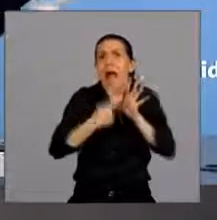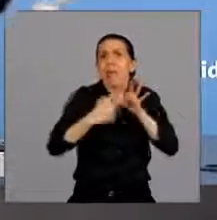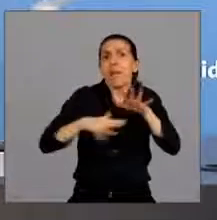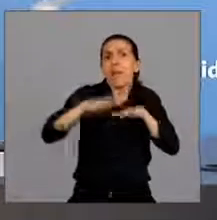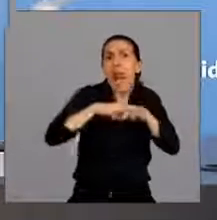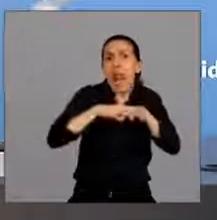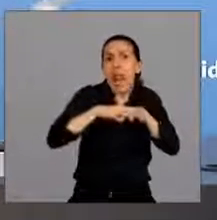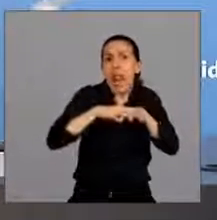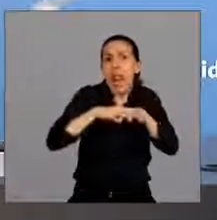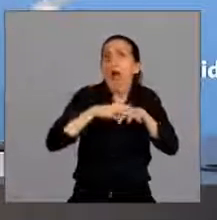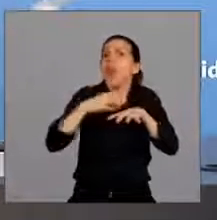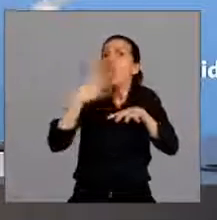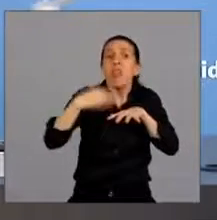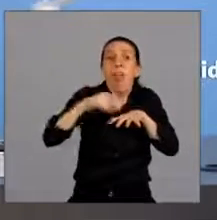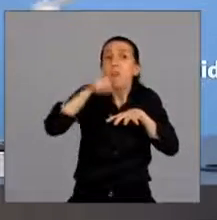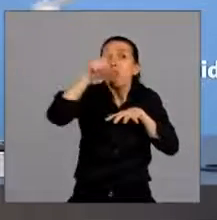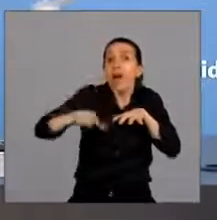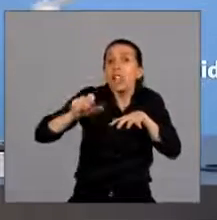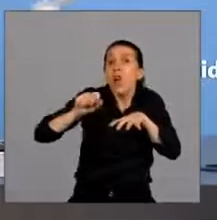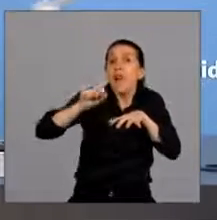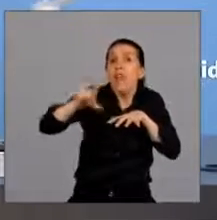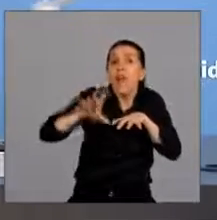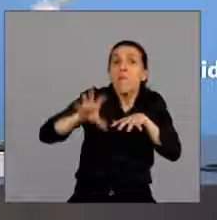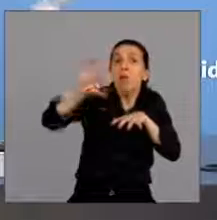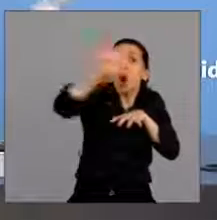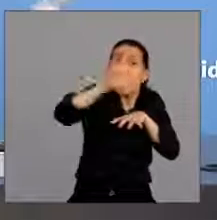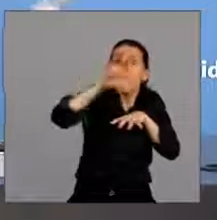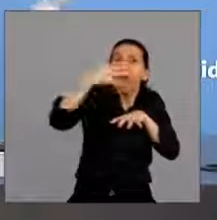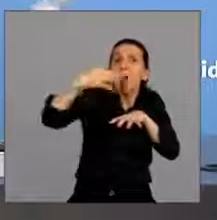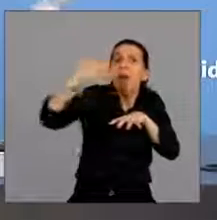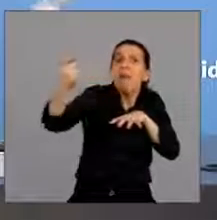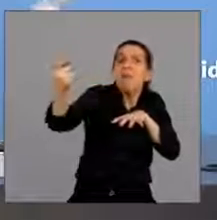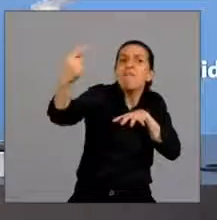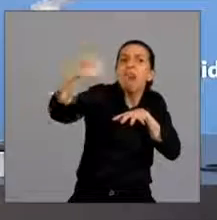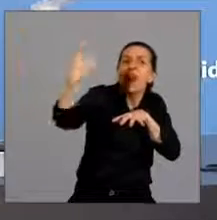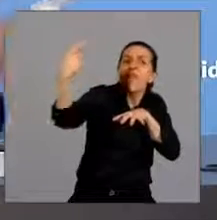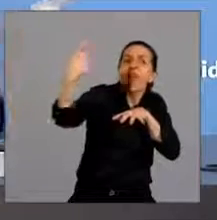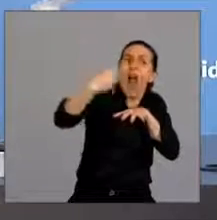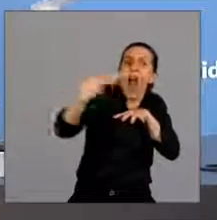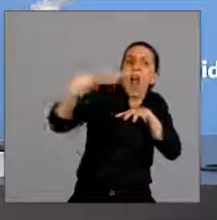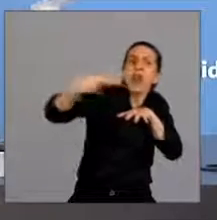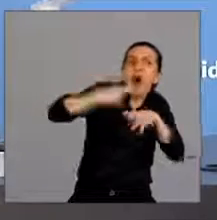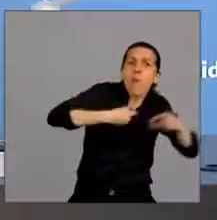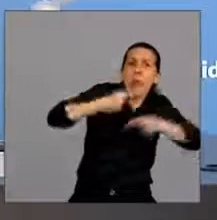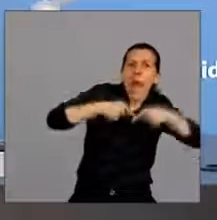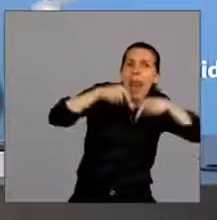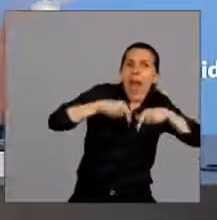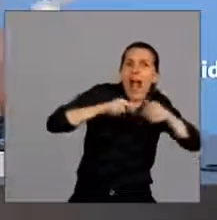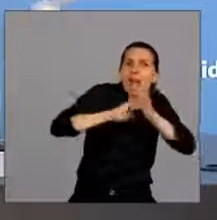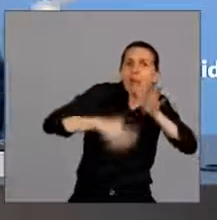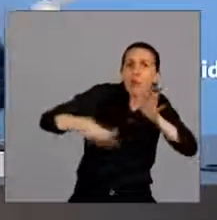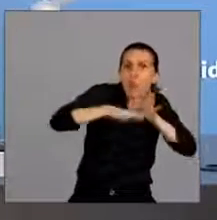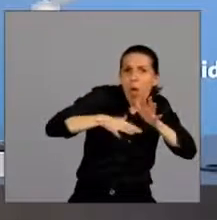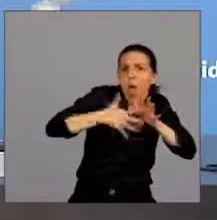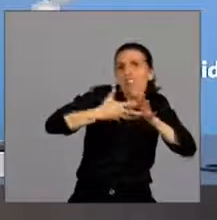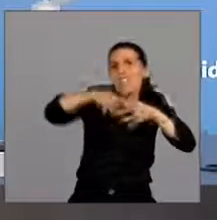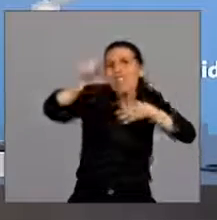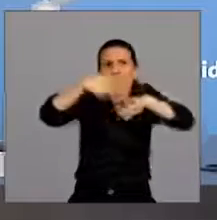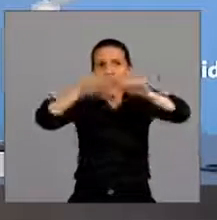el interior venga a buscar insumos o cosas para consumir, productos para